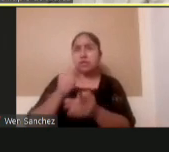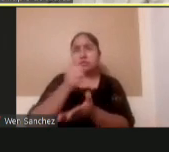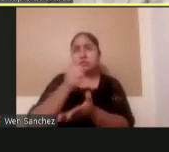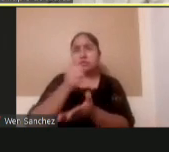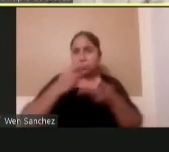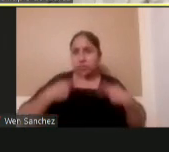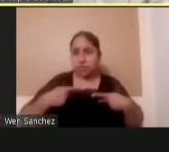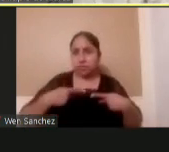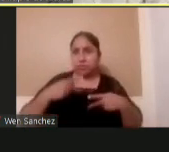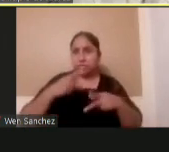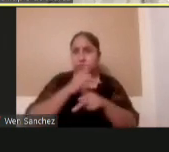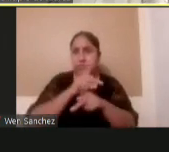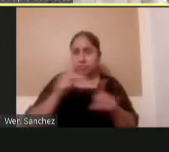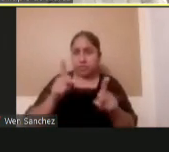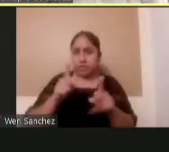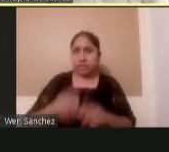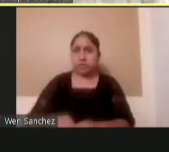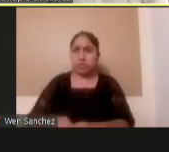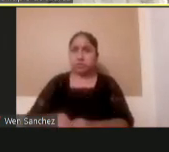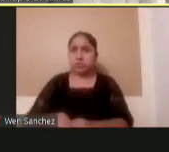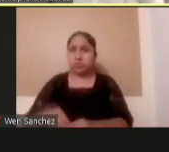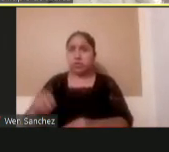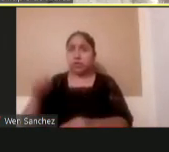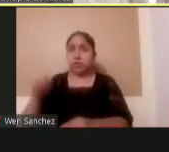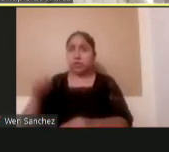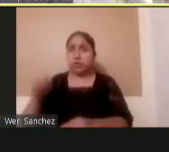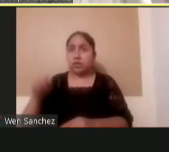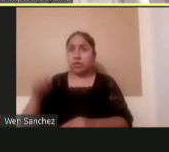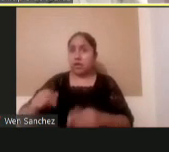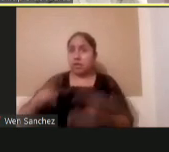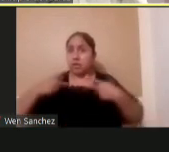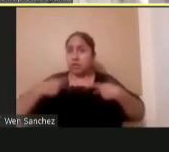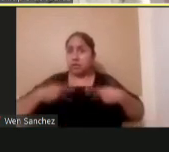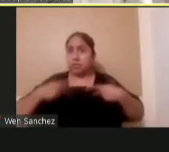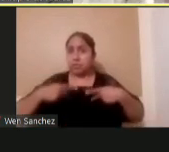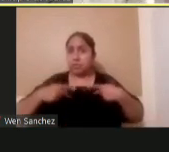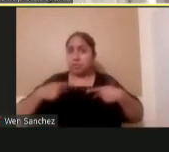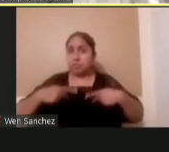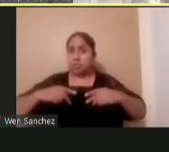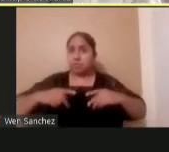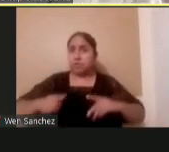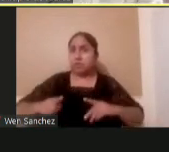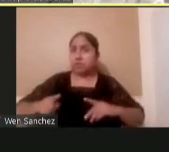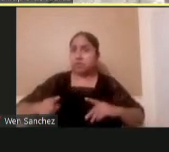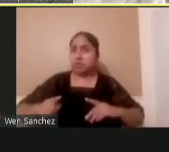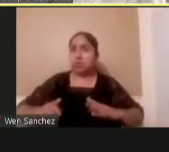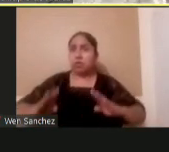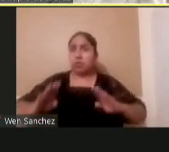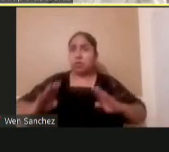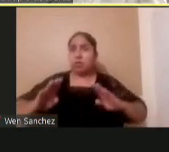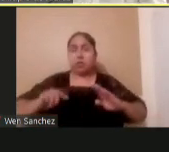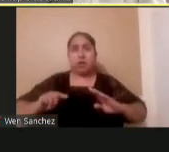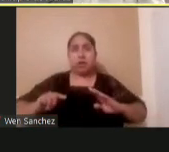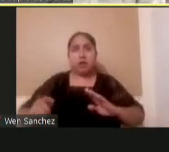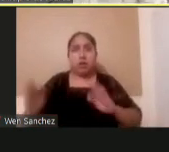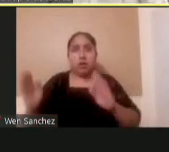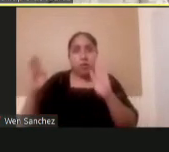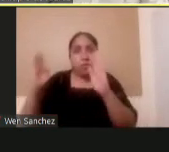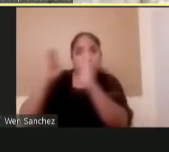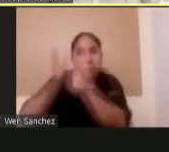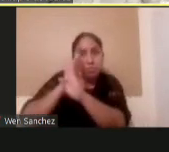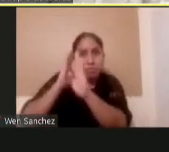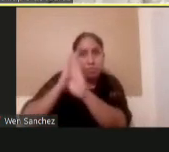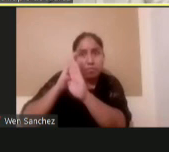En el Paso del Norte se refugiaron los colonizadores que se habían atacados por los apaches y demás tribus que reclamaban